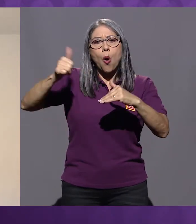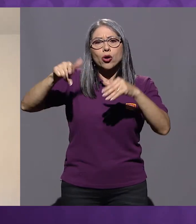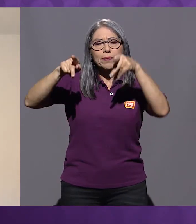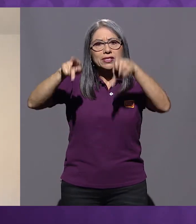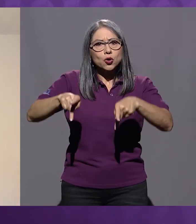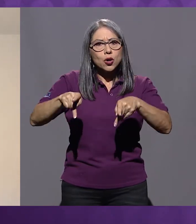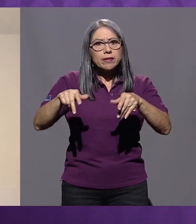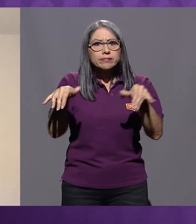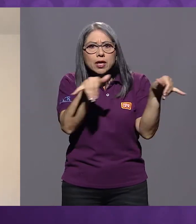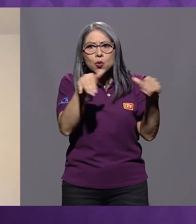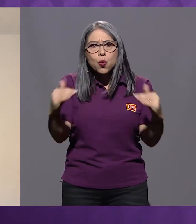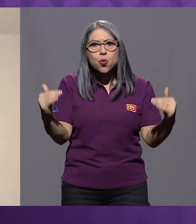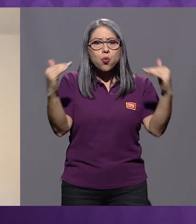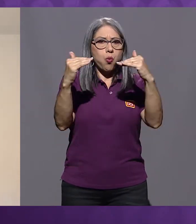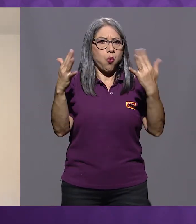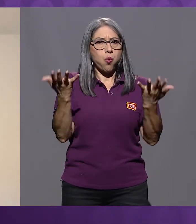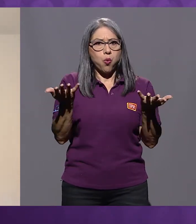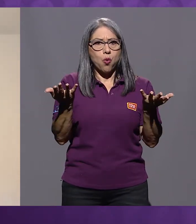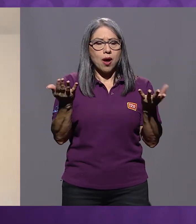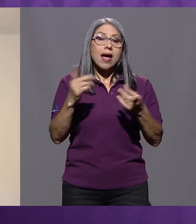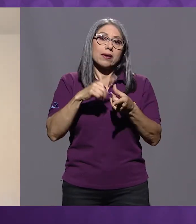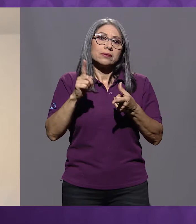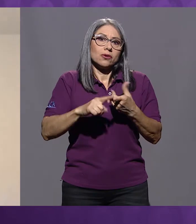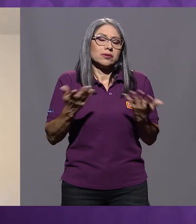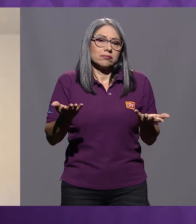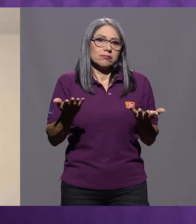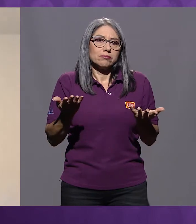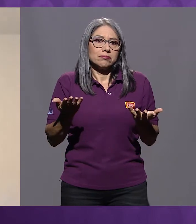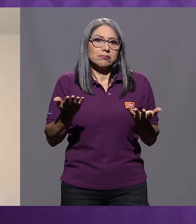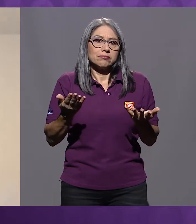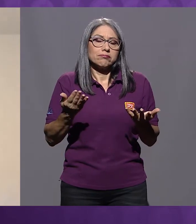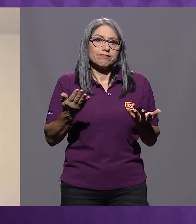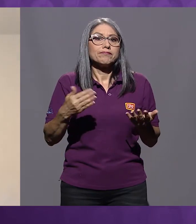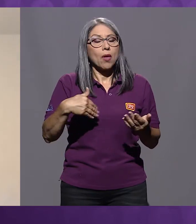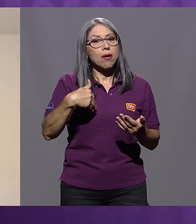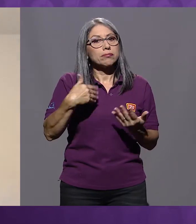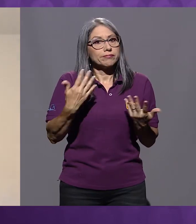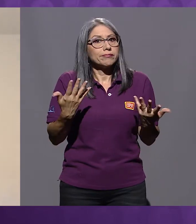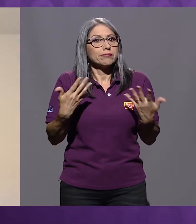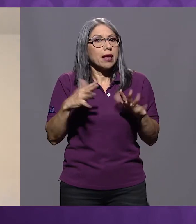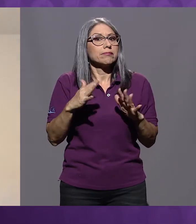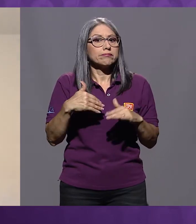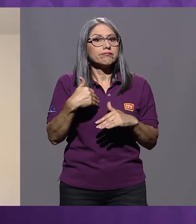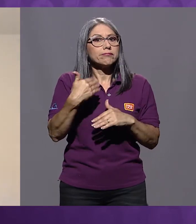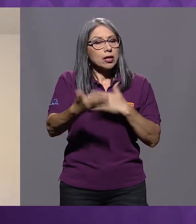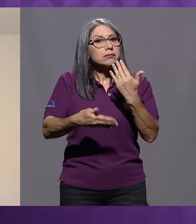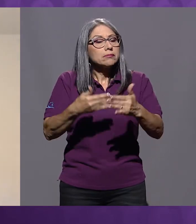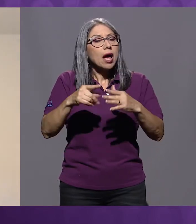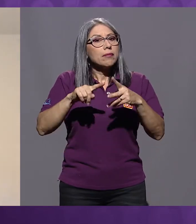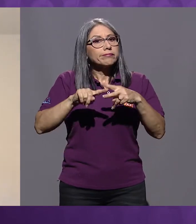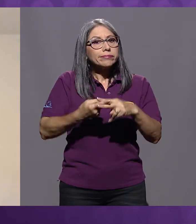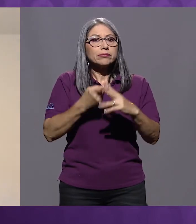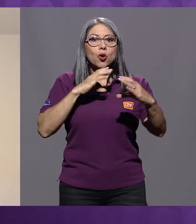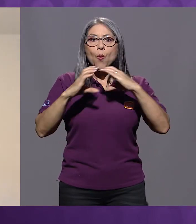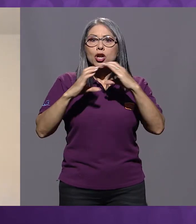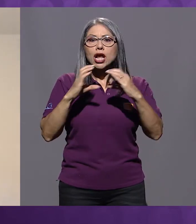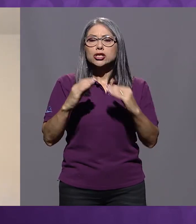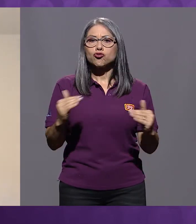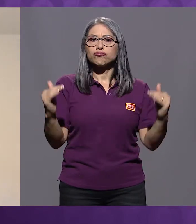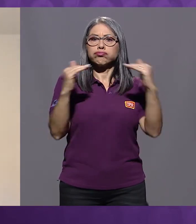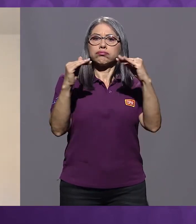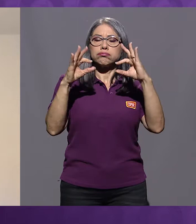persona espera que tú lo trates, pues eventualmente va a existir una comunicación